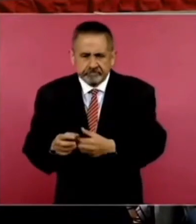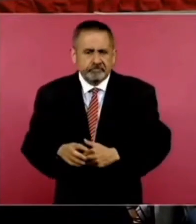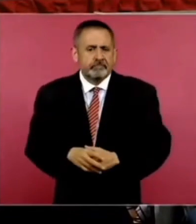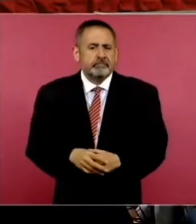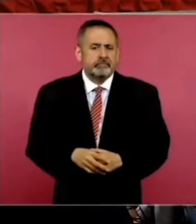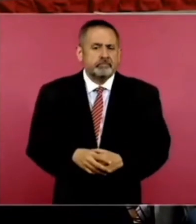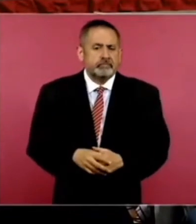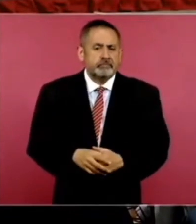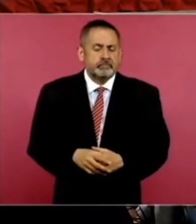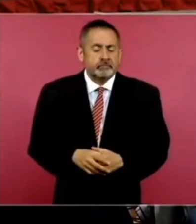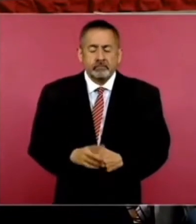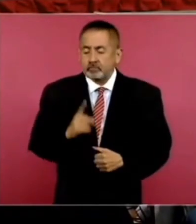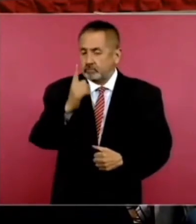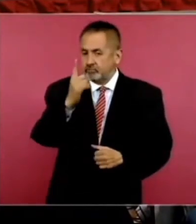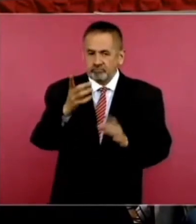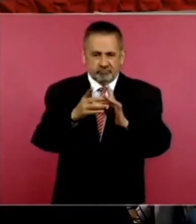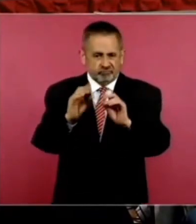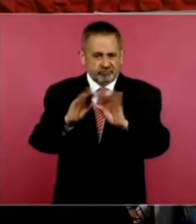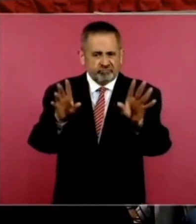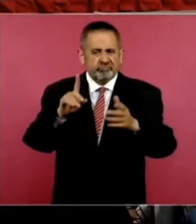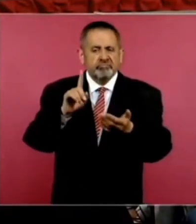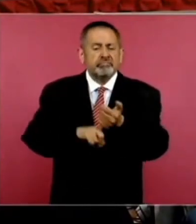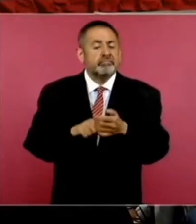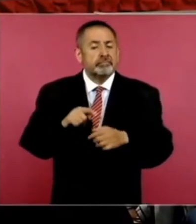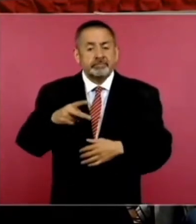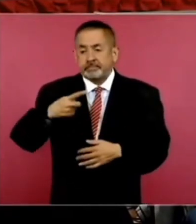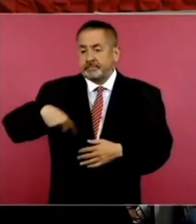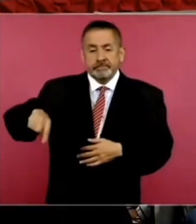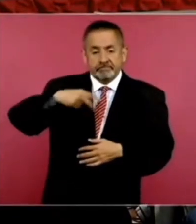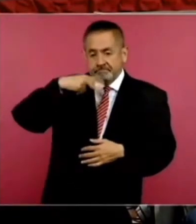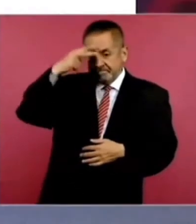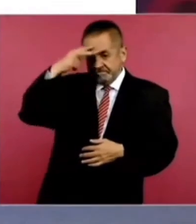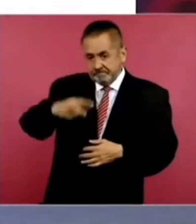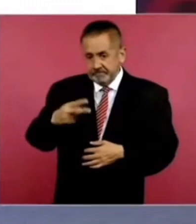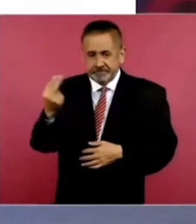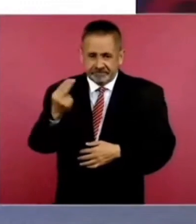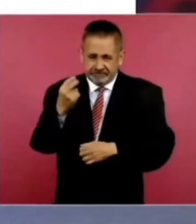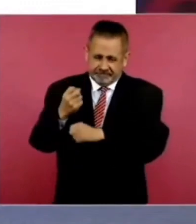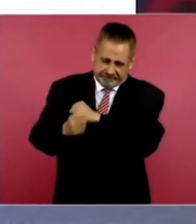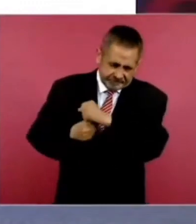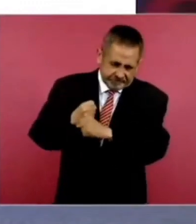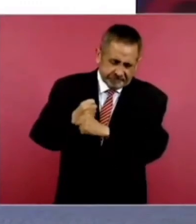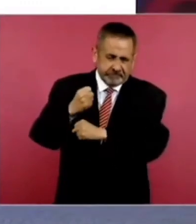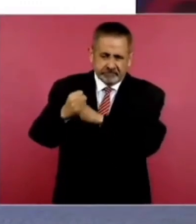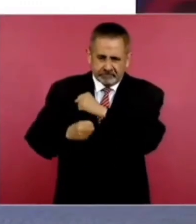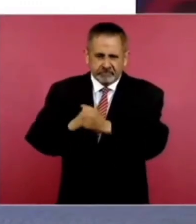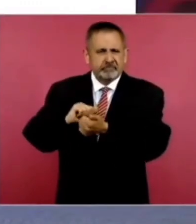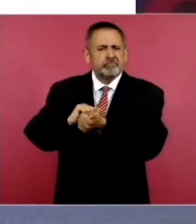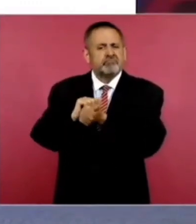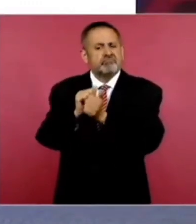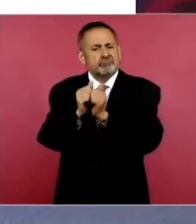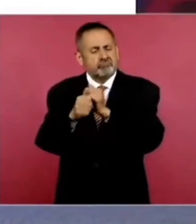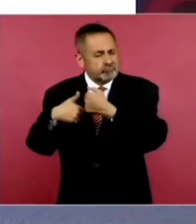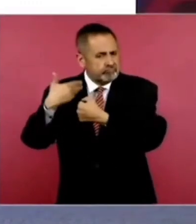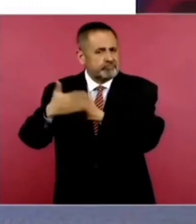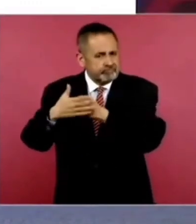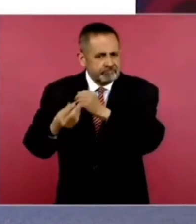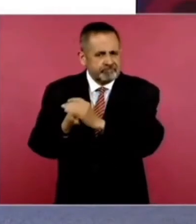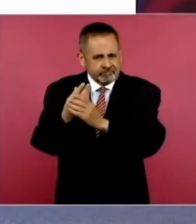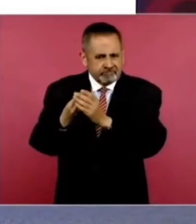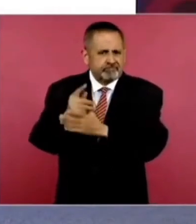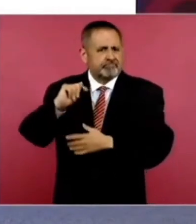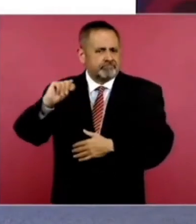Una cosa obvia es que México requiere de varios años de evolución tecnológica